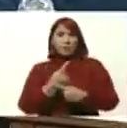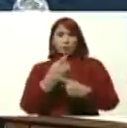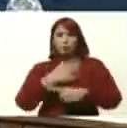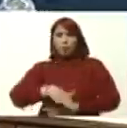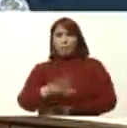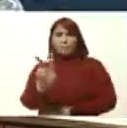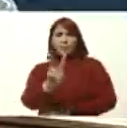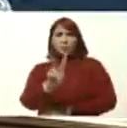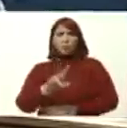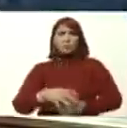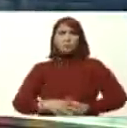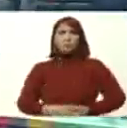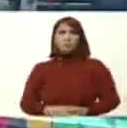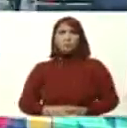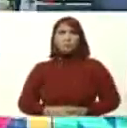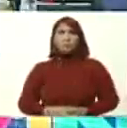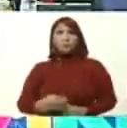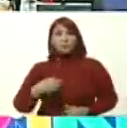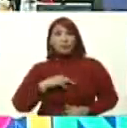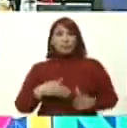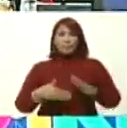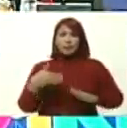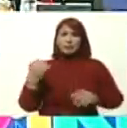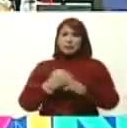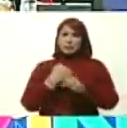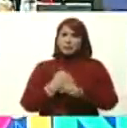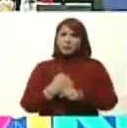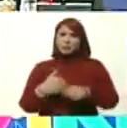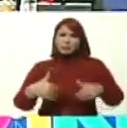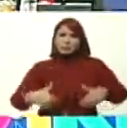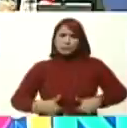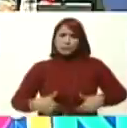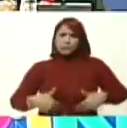país, porque vamos trabajando, mira, con esmero.